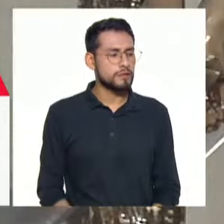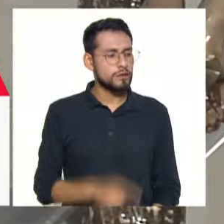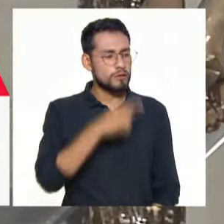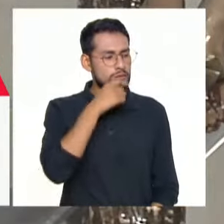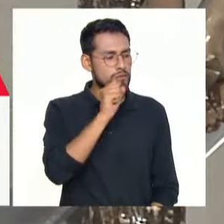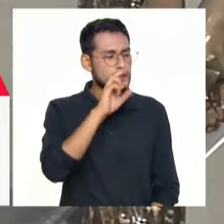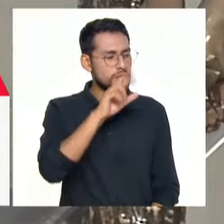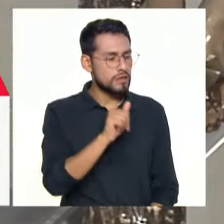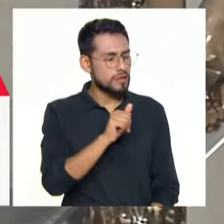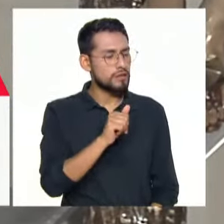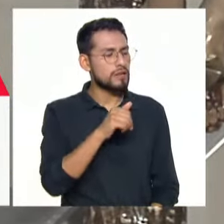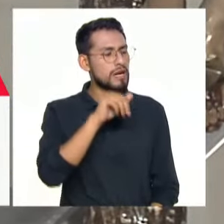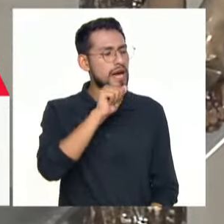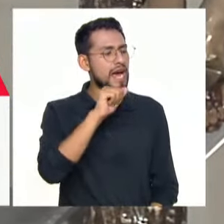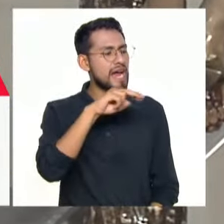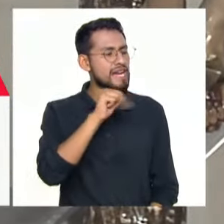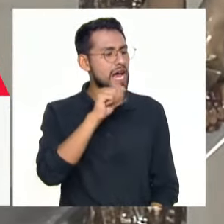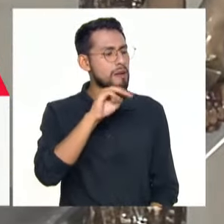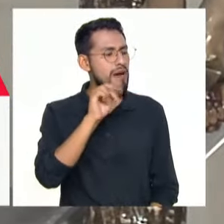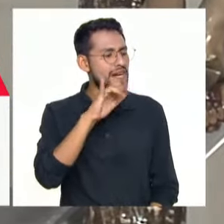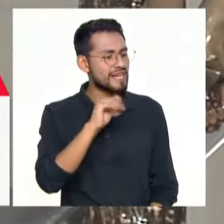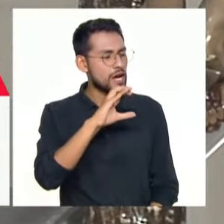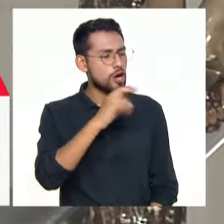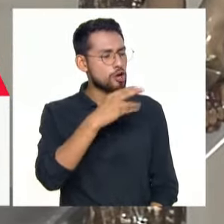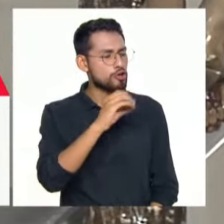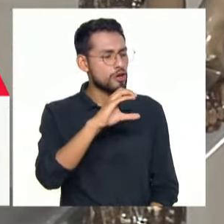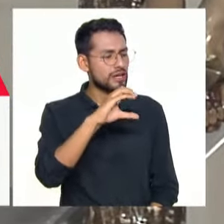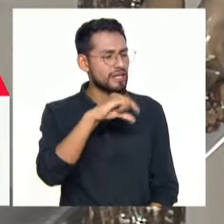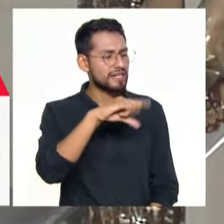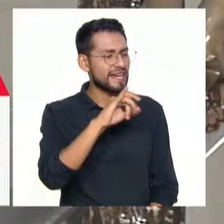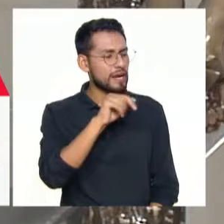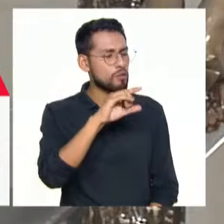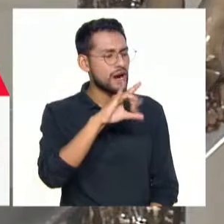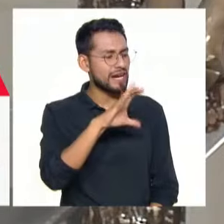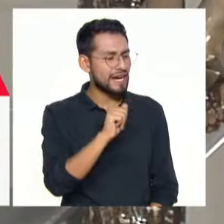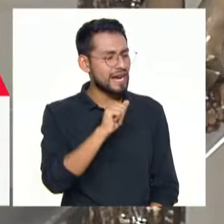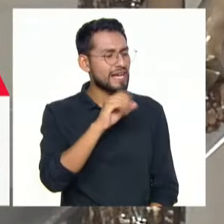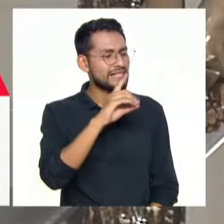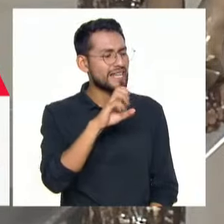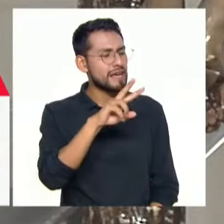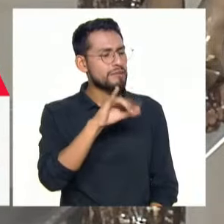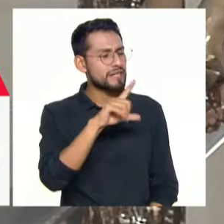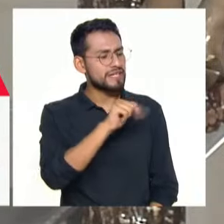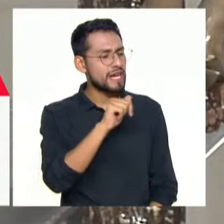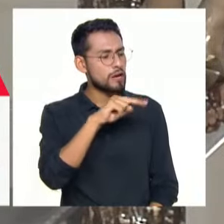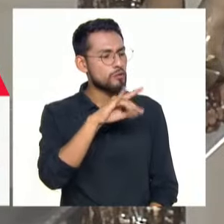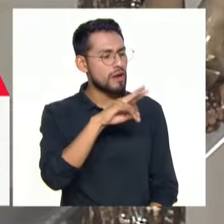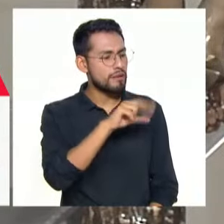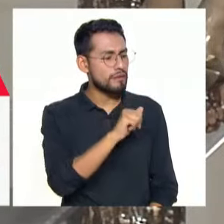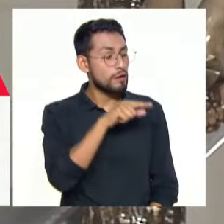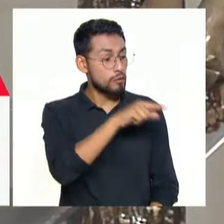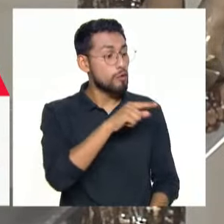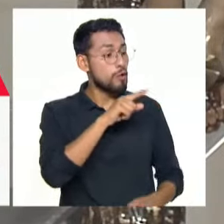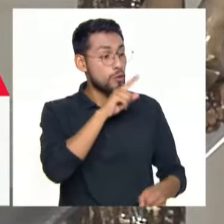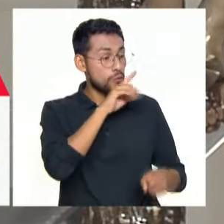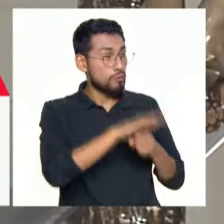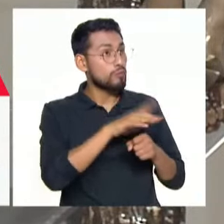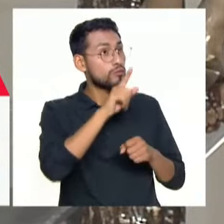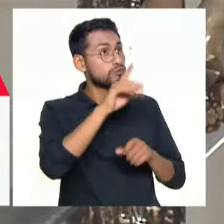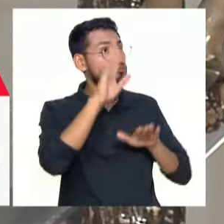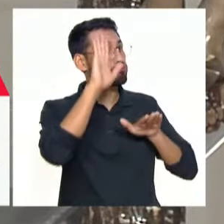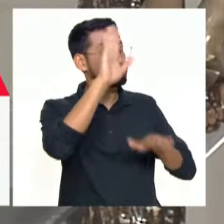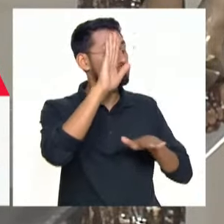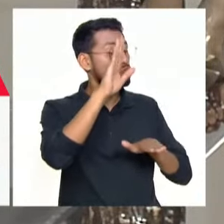Señora Ana María Choquehuanca de Villanueva, ¿jura usted por Dios y la patria